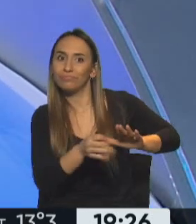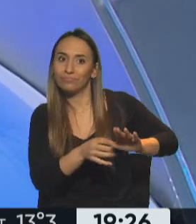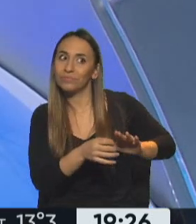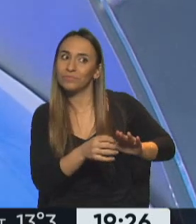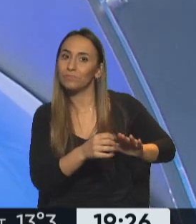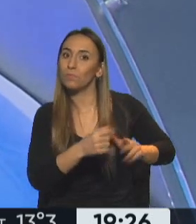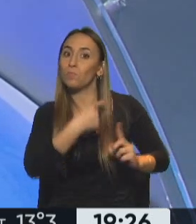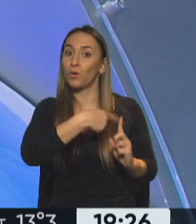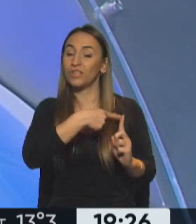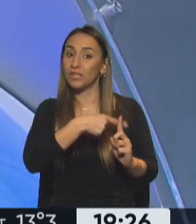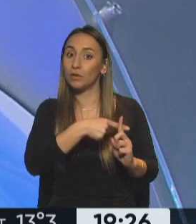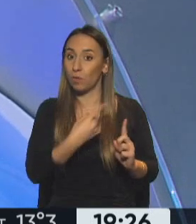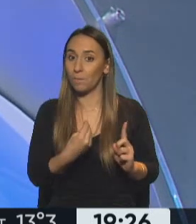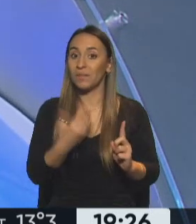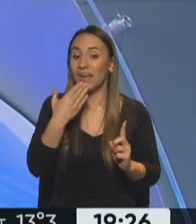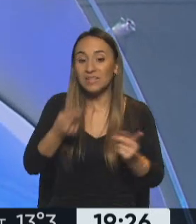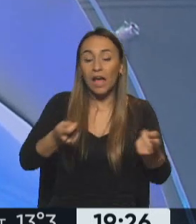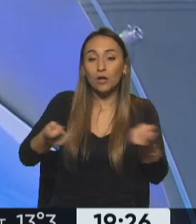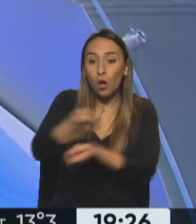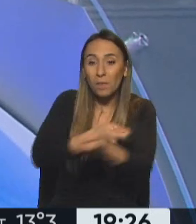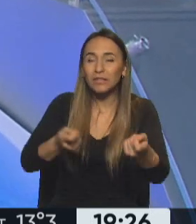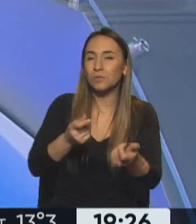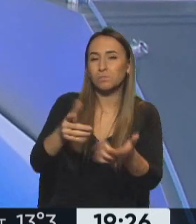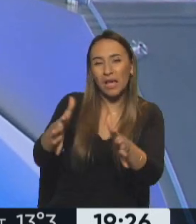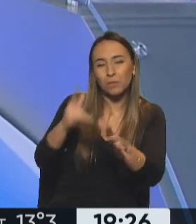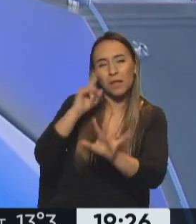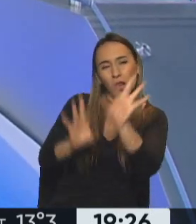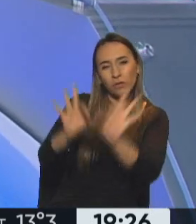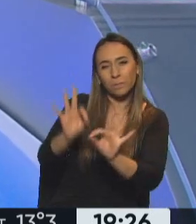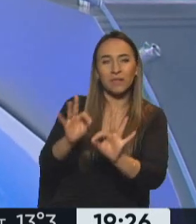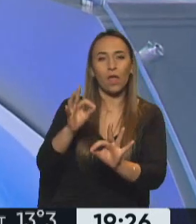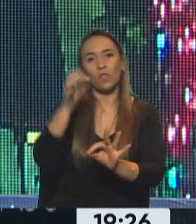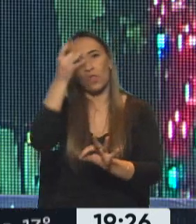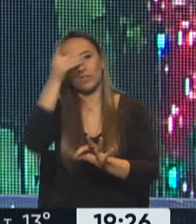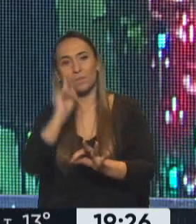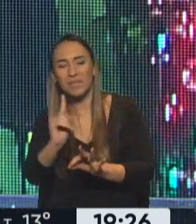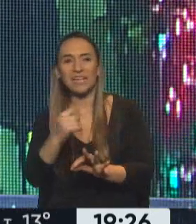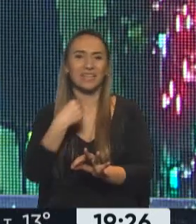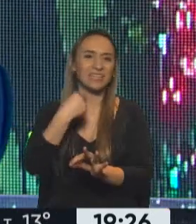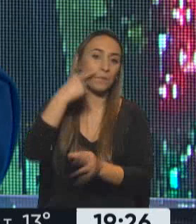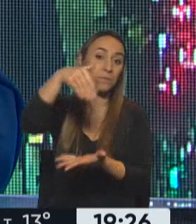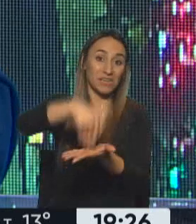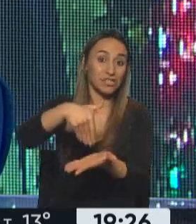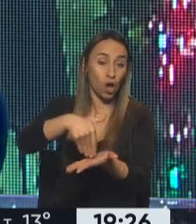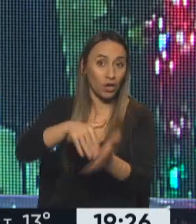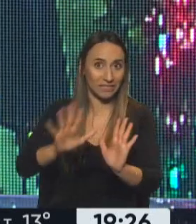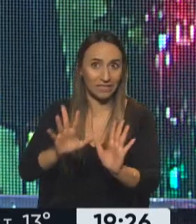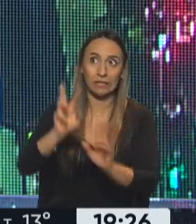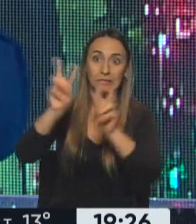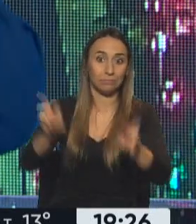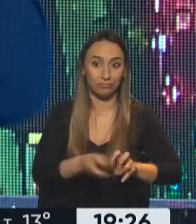balanza comercial que esperamos entre 10.000 y 13.000 millones. Es decir, no es que estábamos como en la etapa